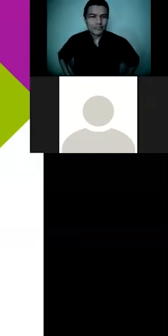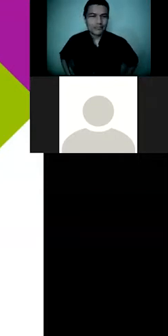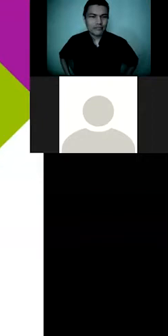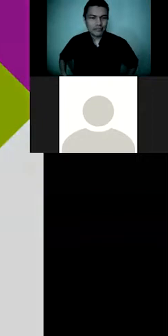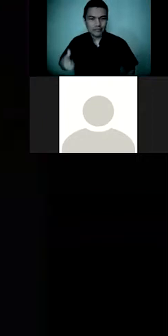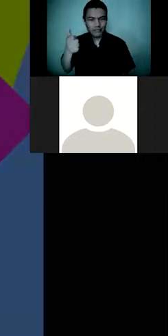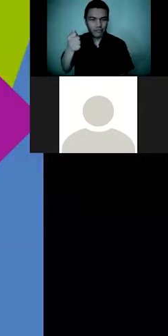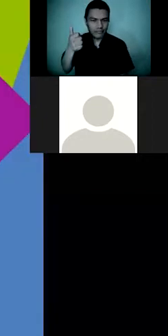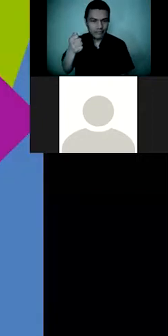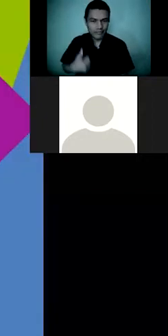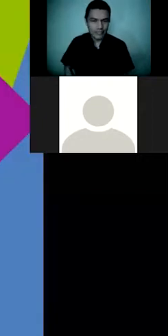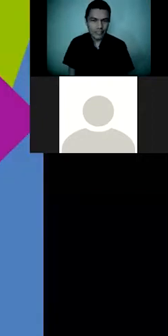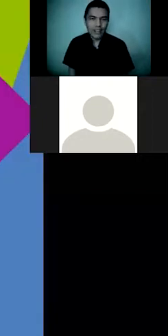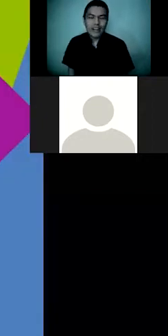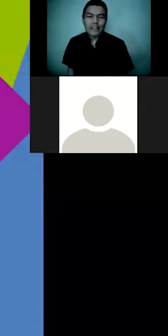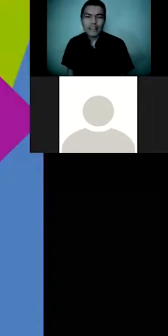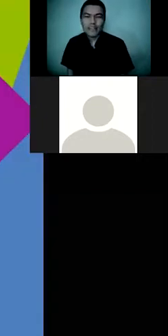diapositiva?